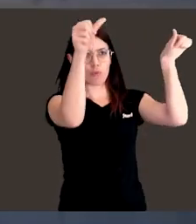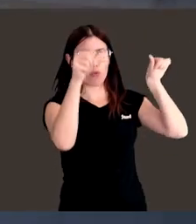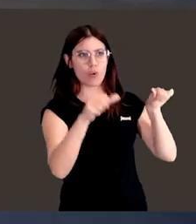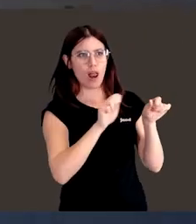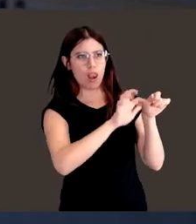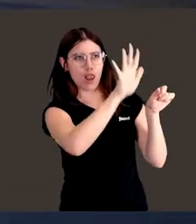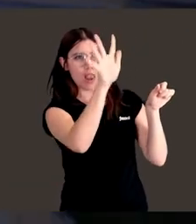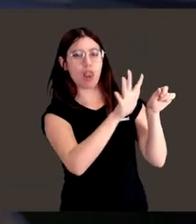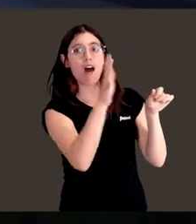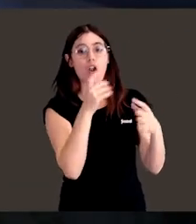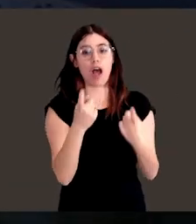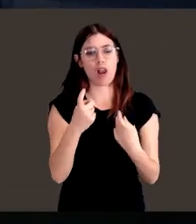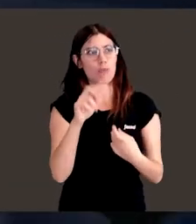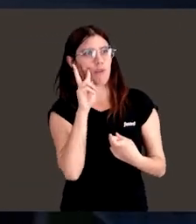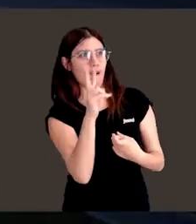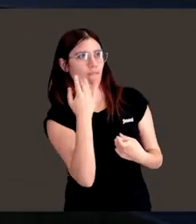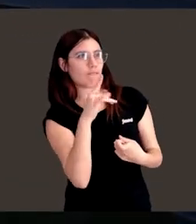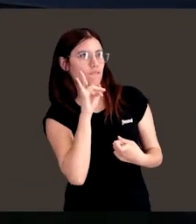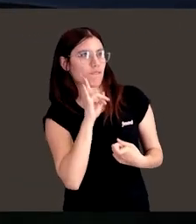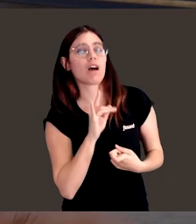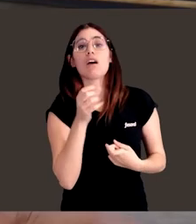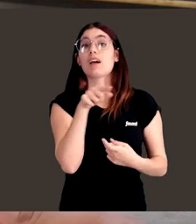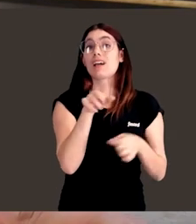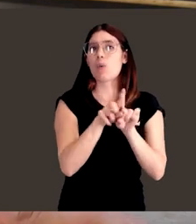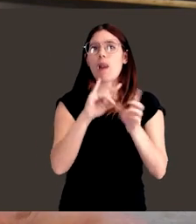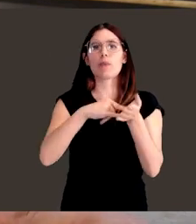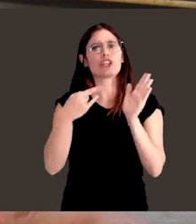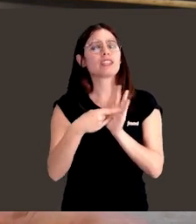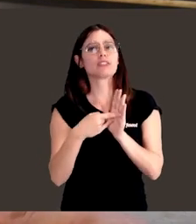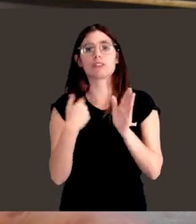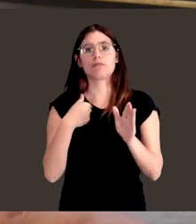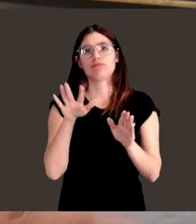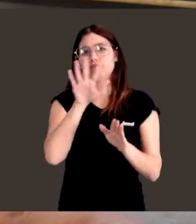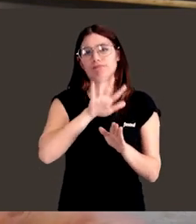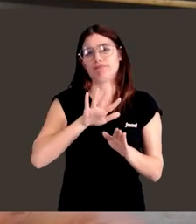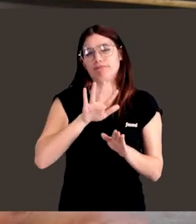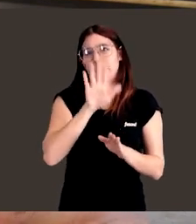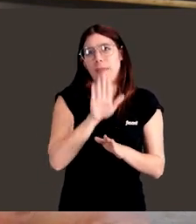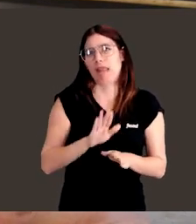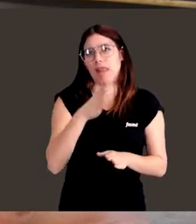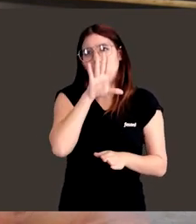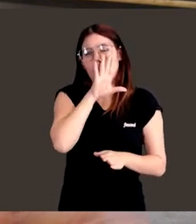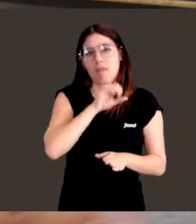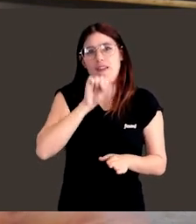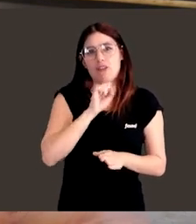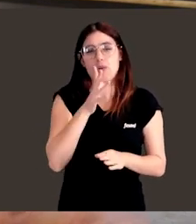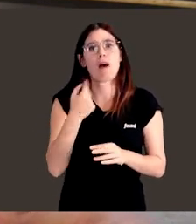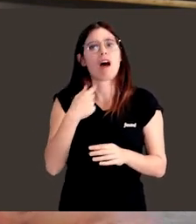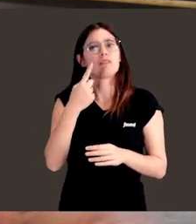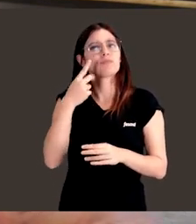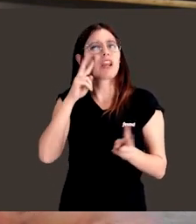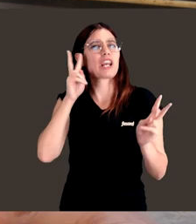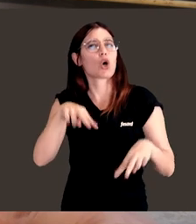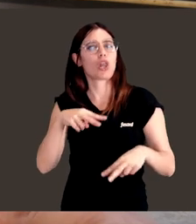causa ya la admiración del alumnado y del vecindario es un proyecto que me parece fantástico para que se reconozca más